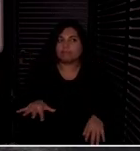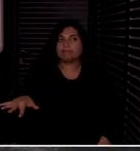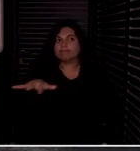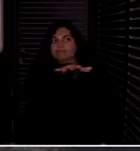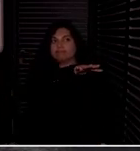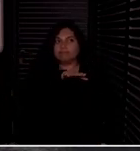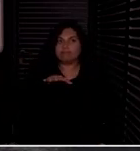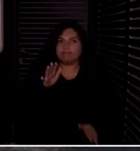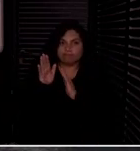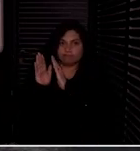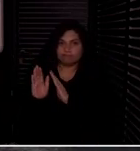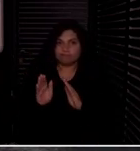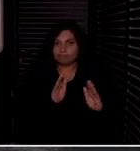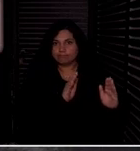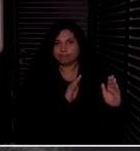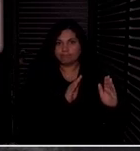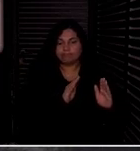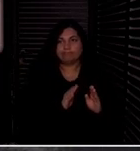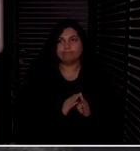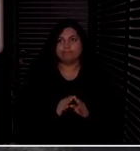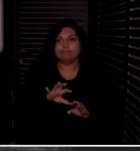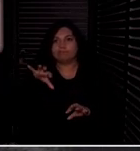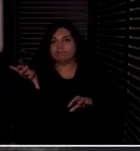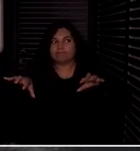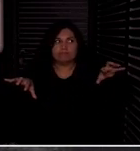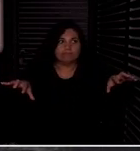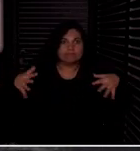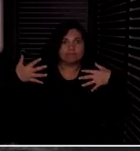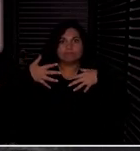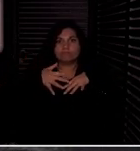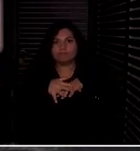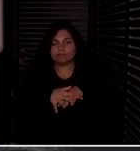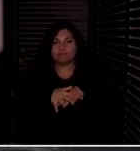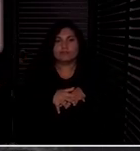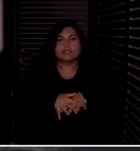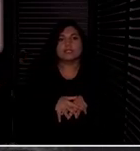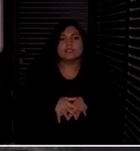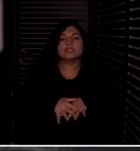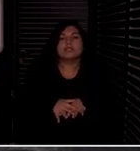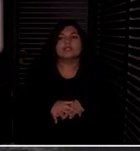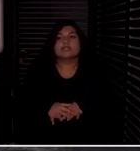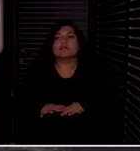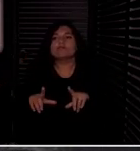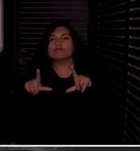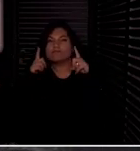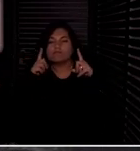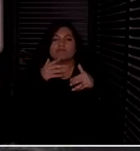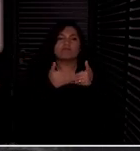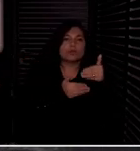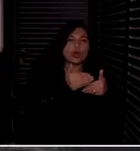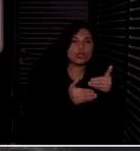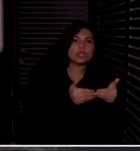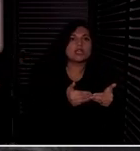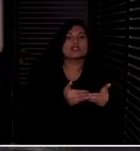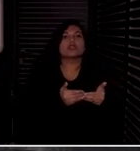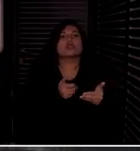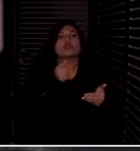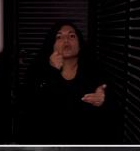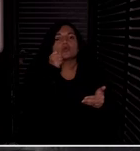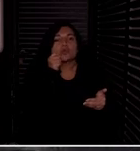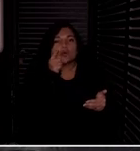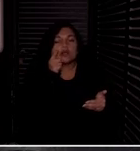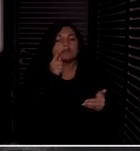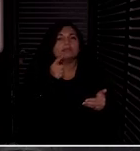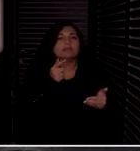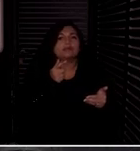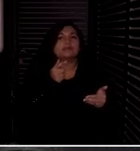no establecemos diferencia y tratamos de integrar soportes, contenidos, actores y procesos de comunicación de una perspectiva muy